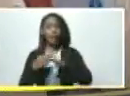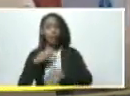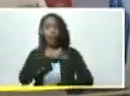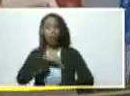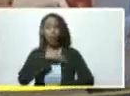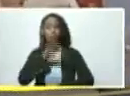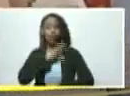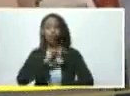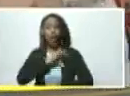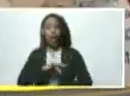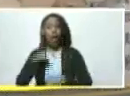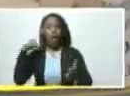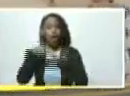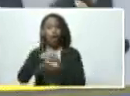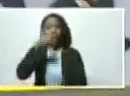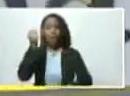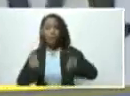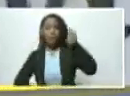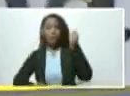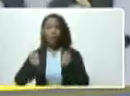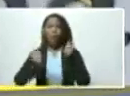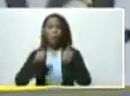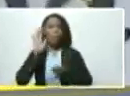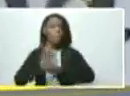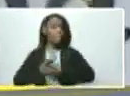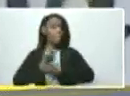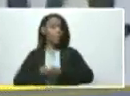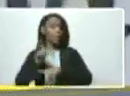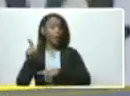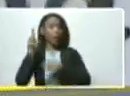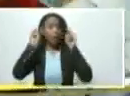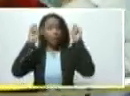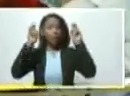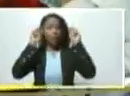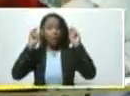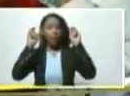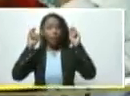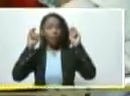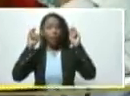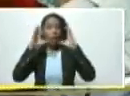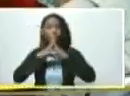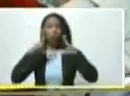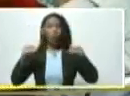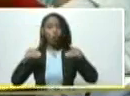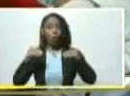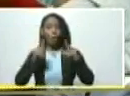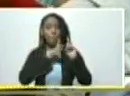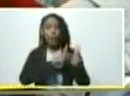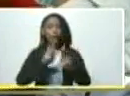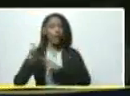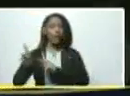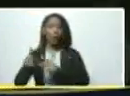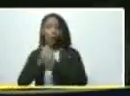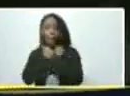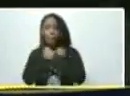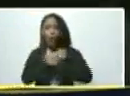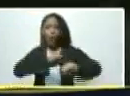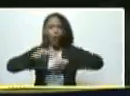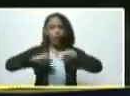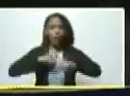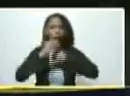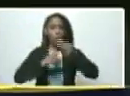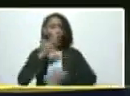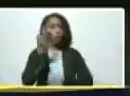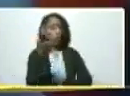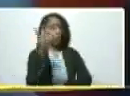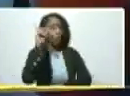socialistas, golpe de timón ocurre en el marco de todo el plan Amor en Acción, creado por